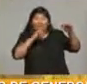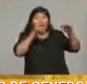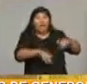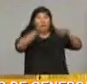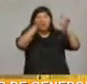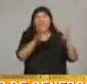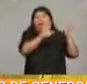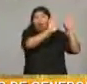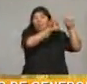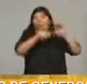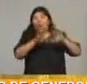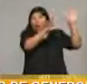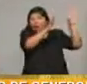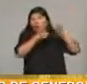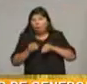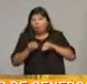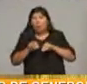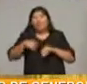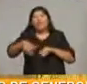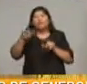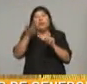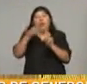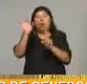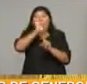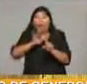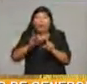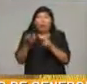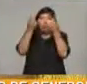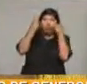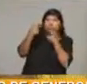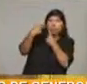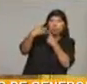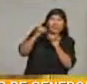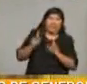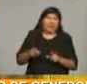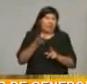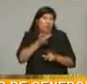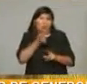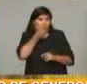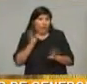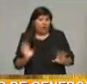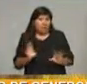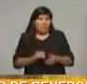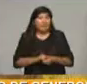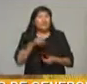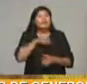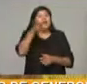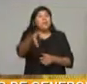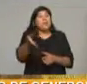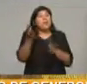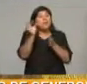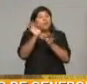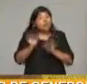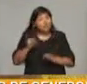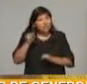próximos a abrir tienen la primicia exclusiva de esto es un proyecto que lo estamos